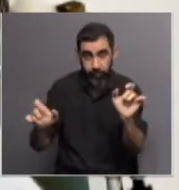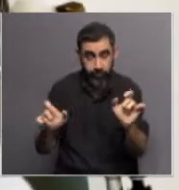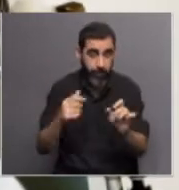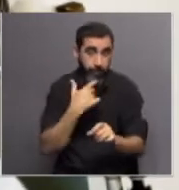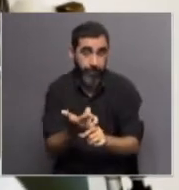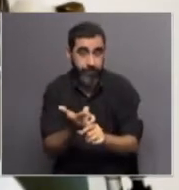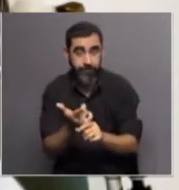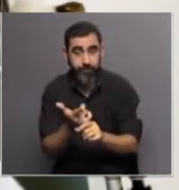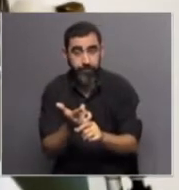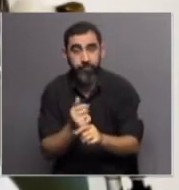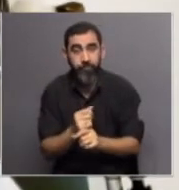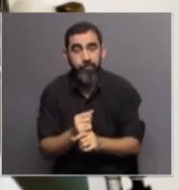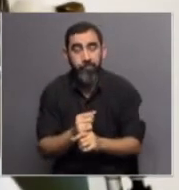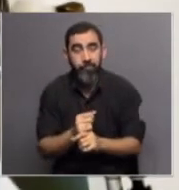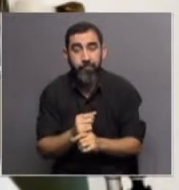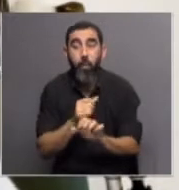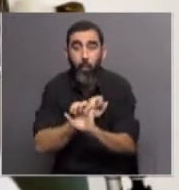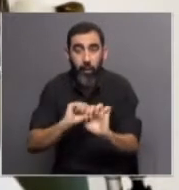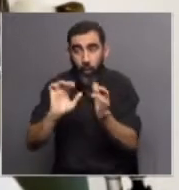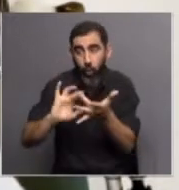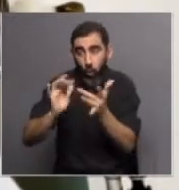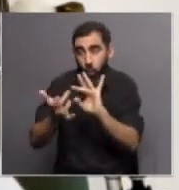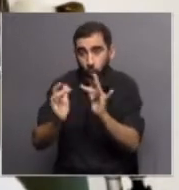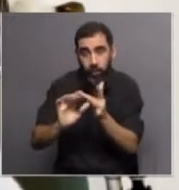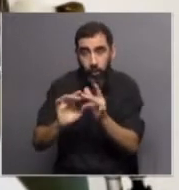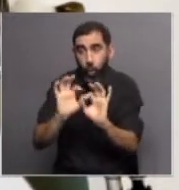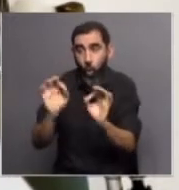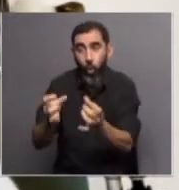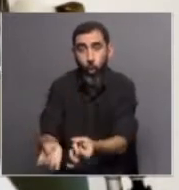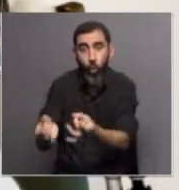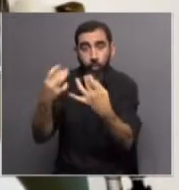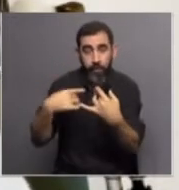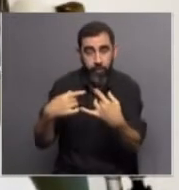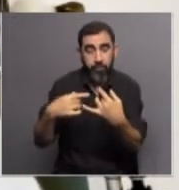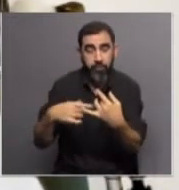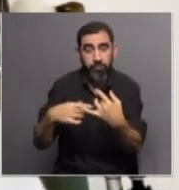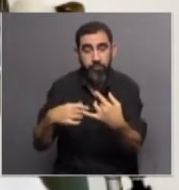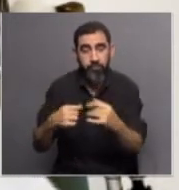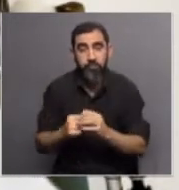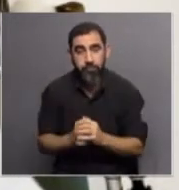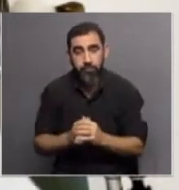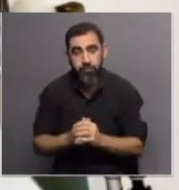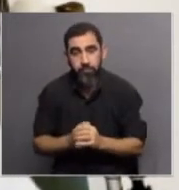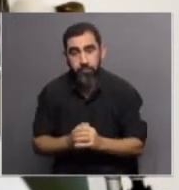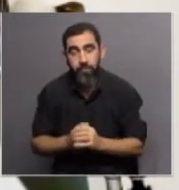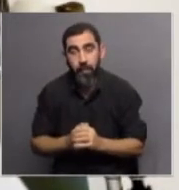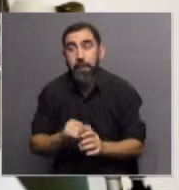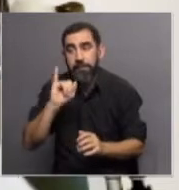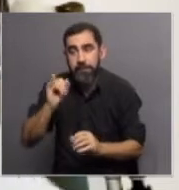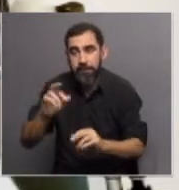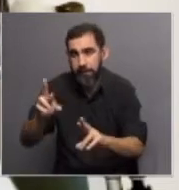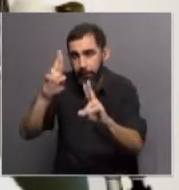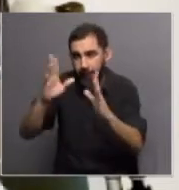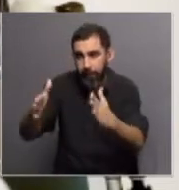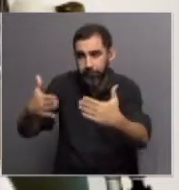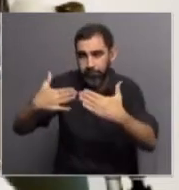digamos, que podía hacer contactos o que eran contagiados, que podían contagiar, estaban en cuarentena o